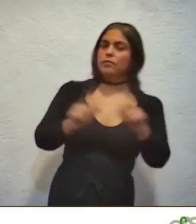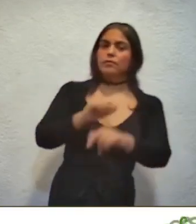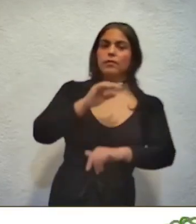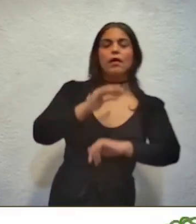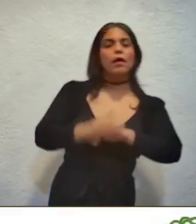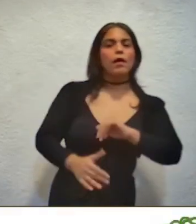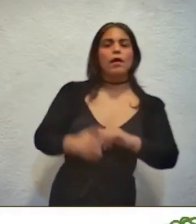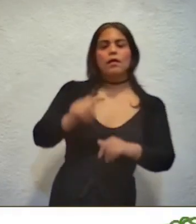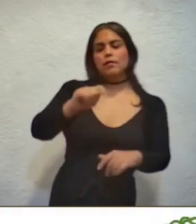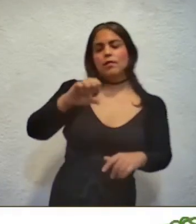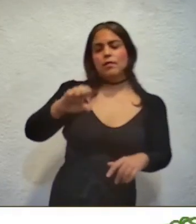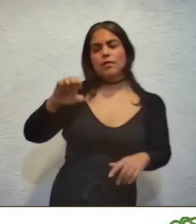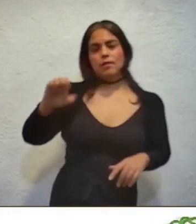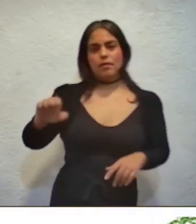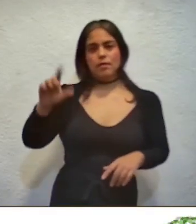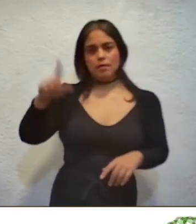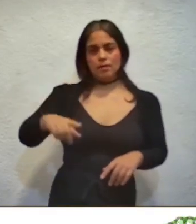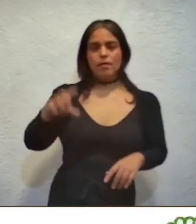ciudadano